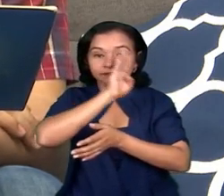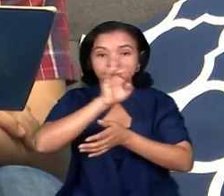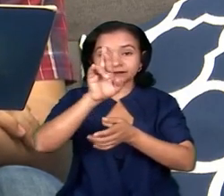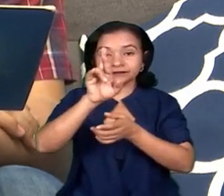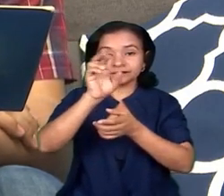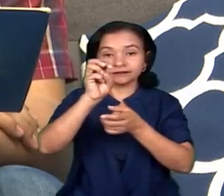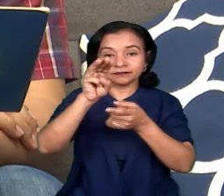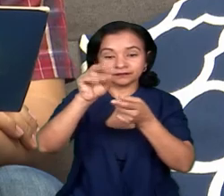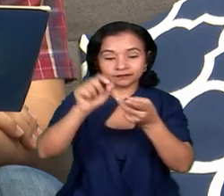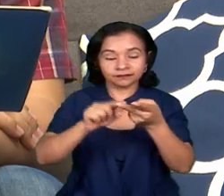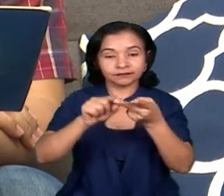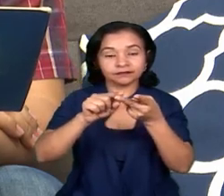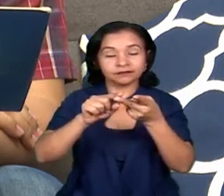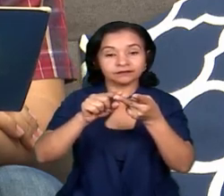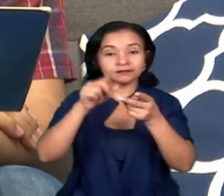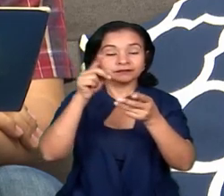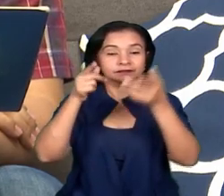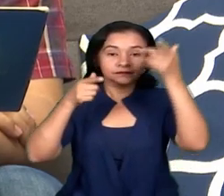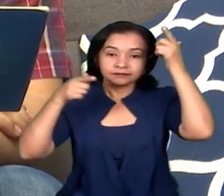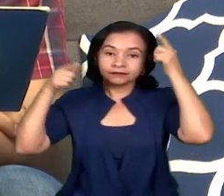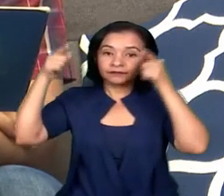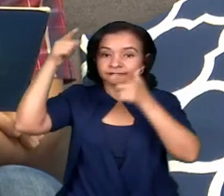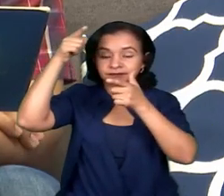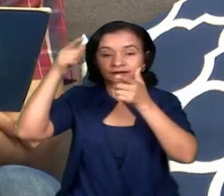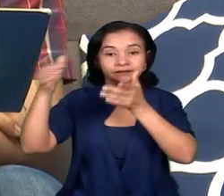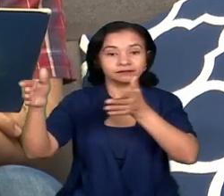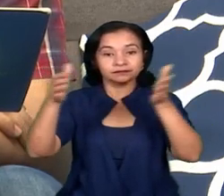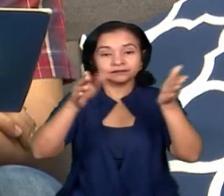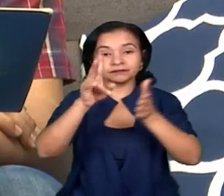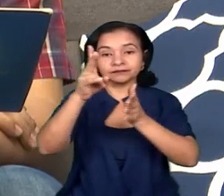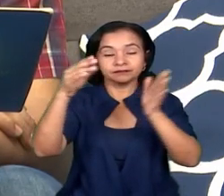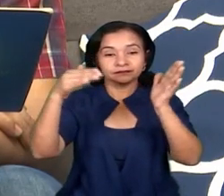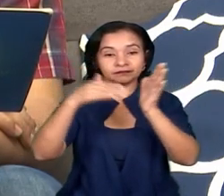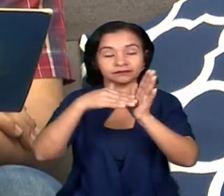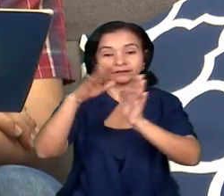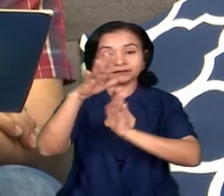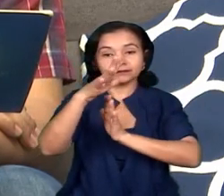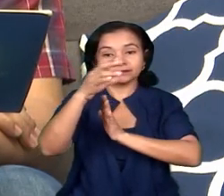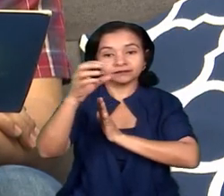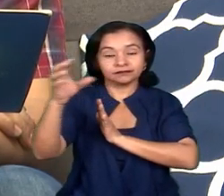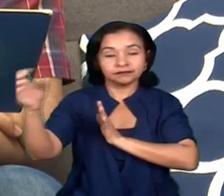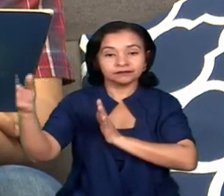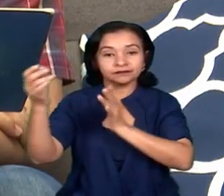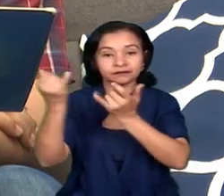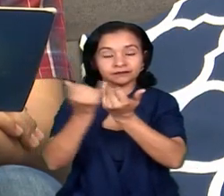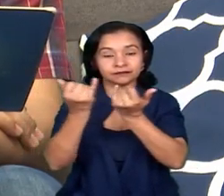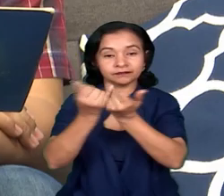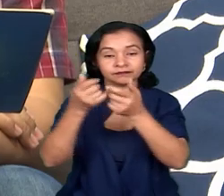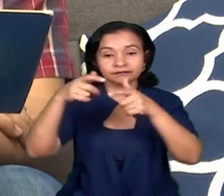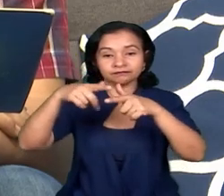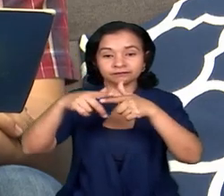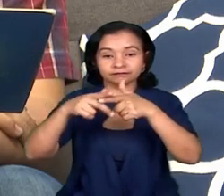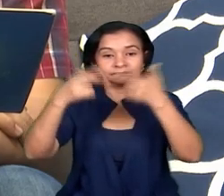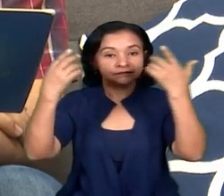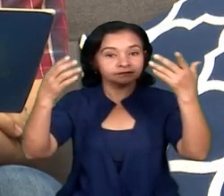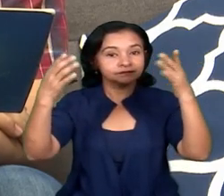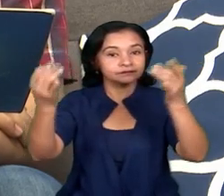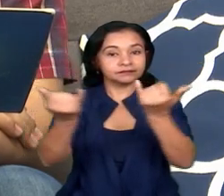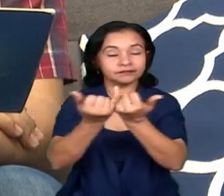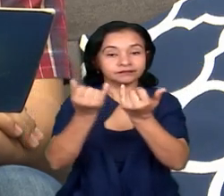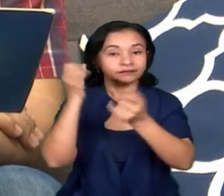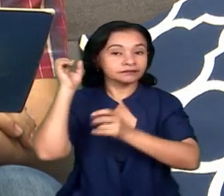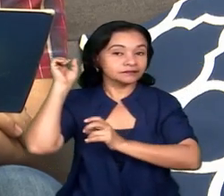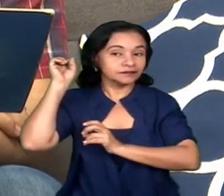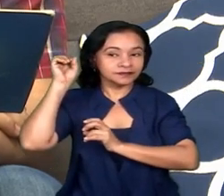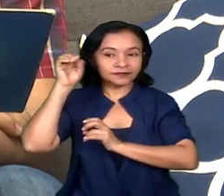Puerto Sandino arribaron 4 buques, los cuales descargaron más de 2.500 toneladas de material ferroso. Asimismo, el sector